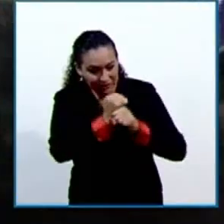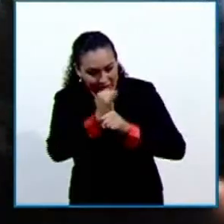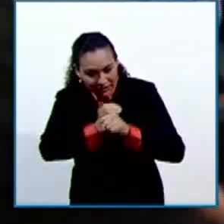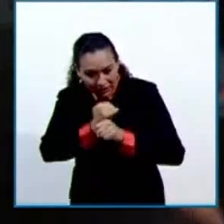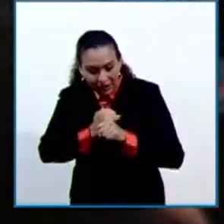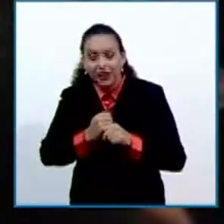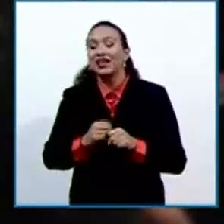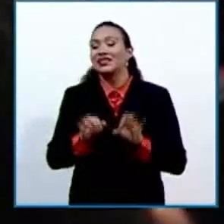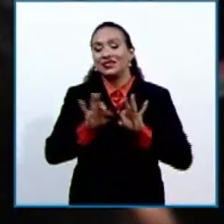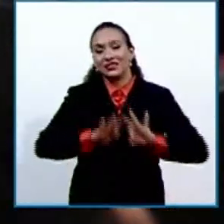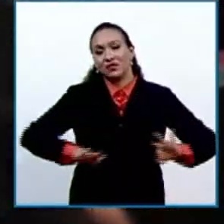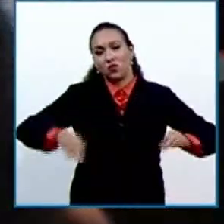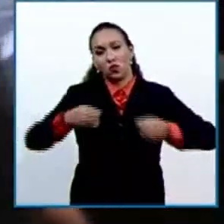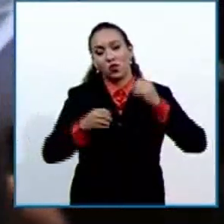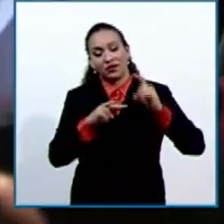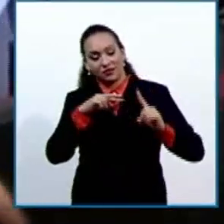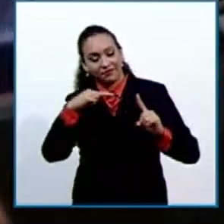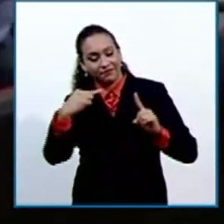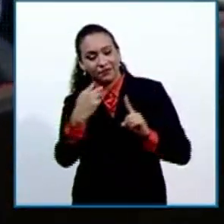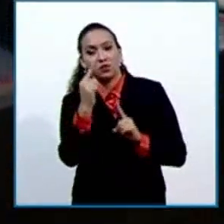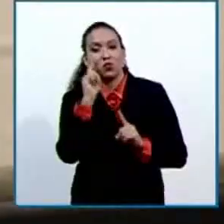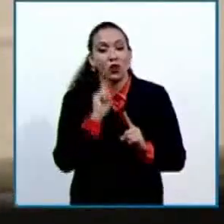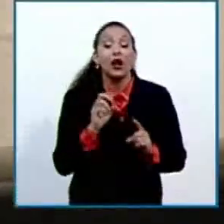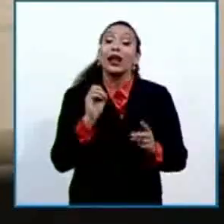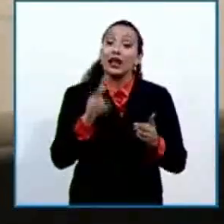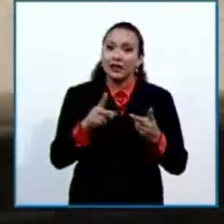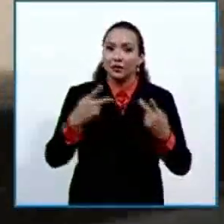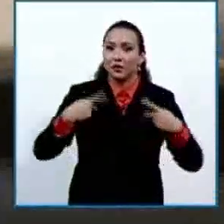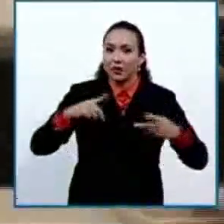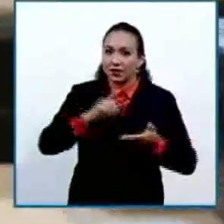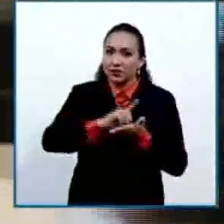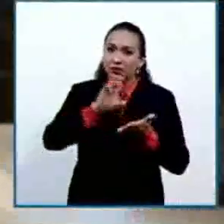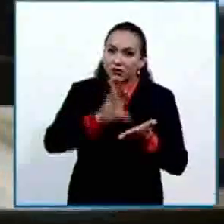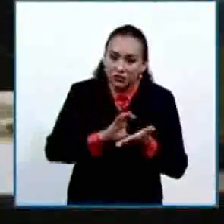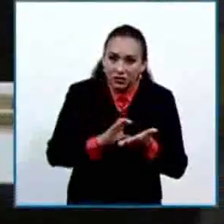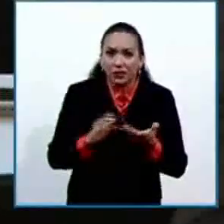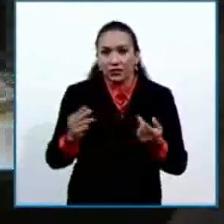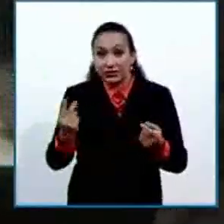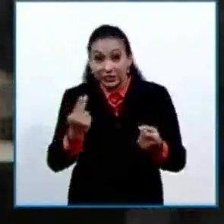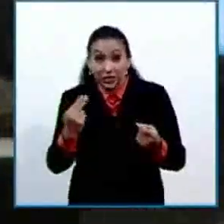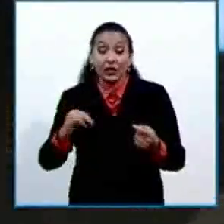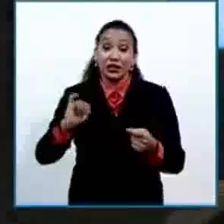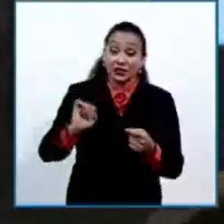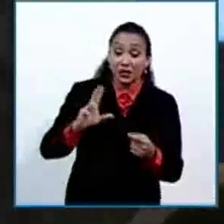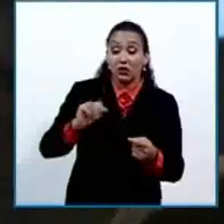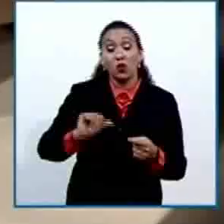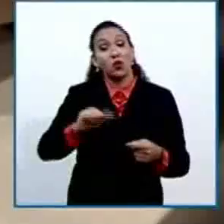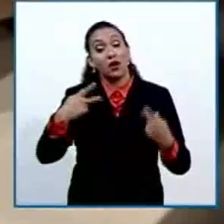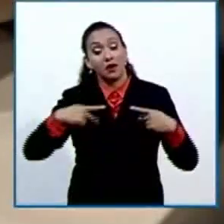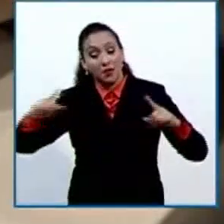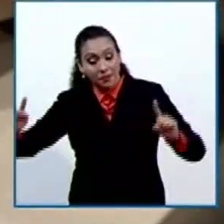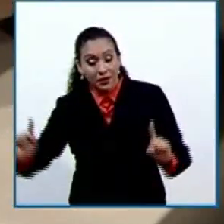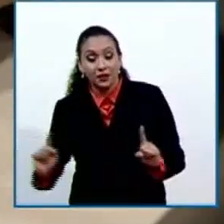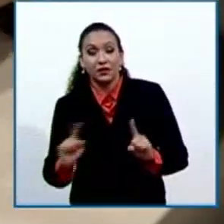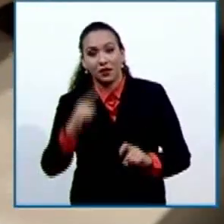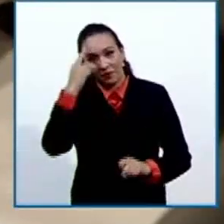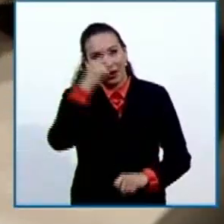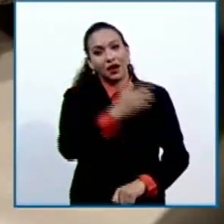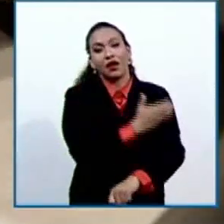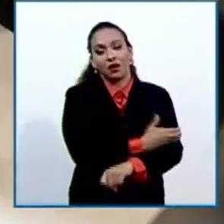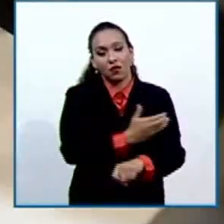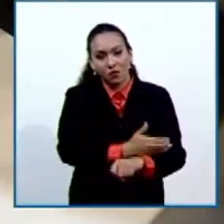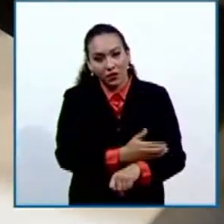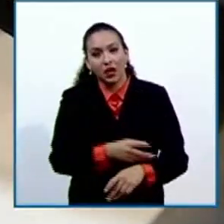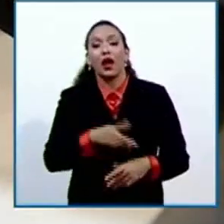la perspectiva de género e interseccionalidad por las personas juzgadoras para el otorgamiento de la preliberación a